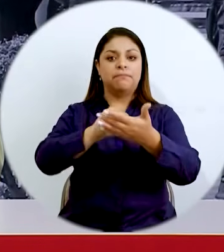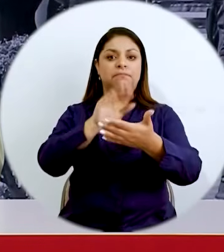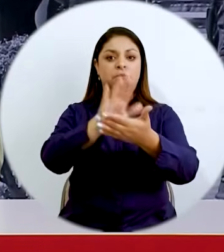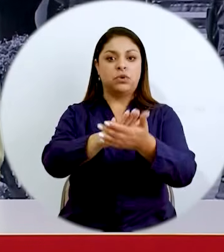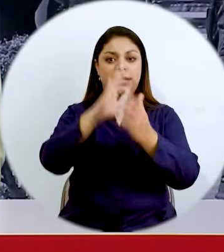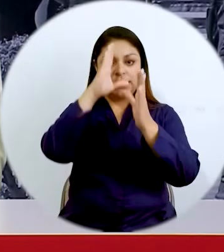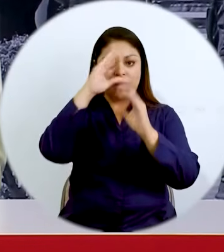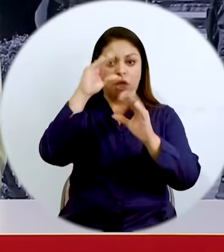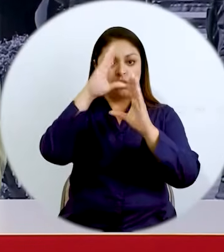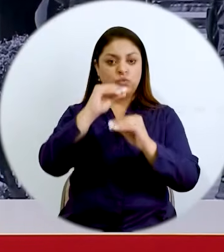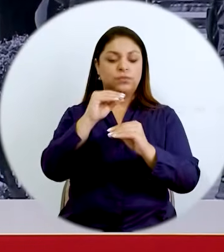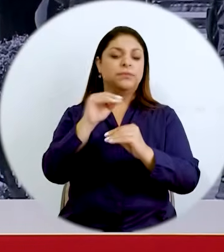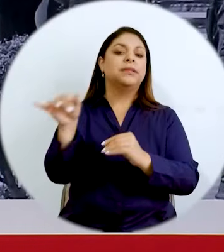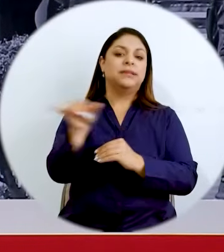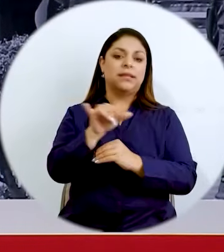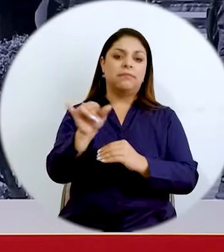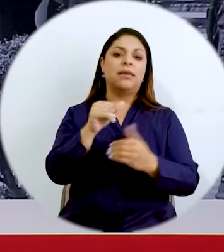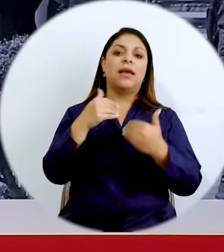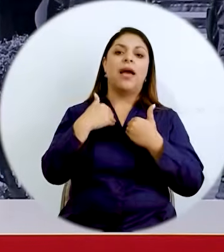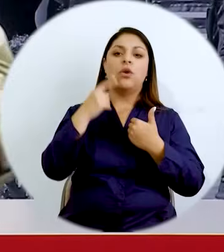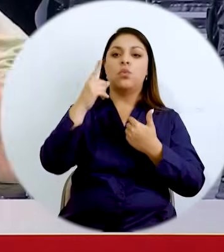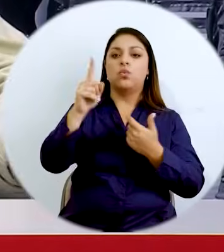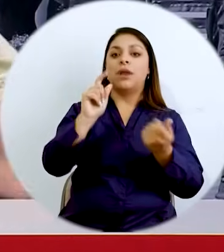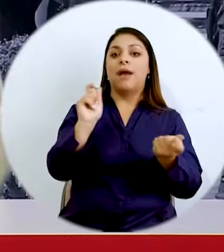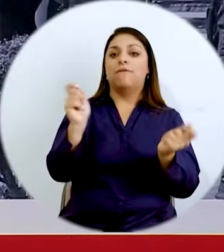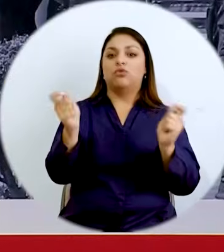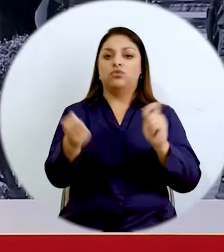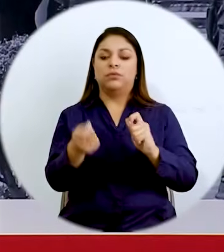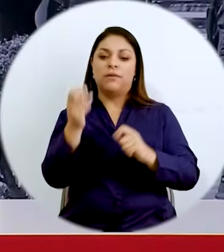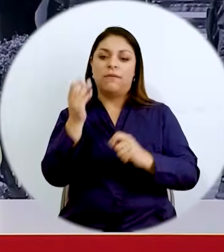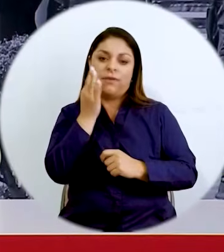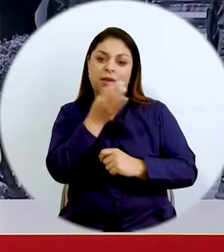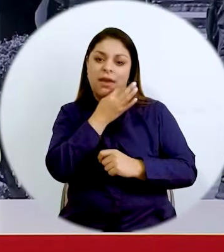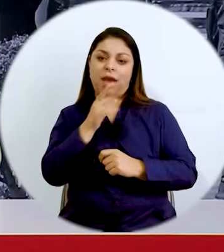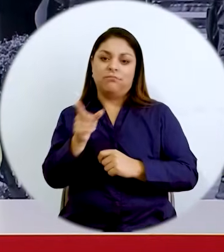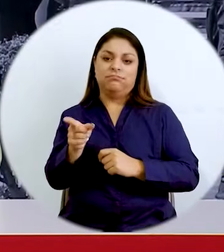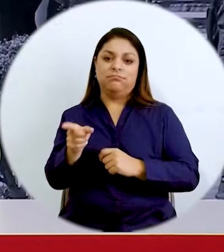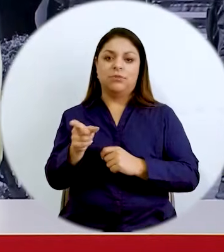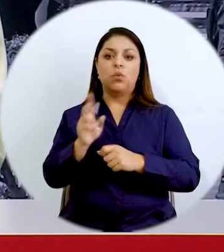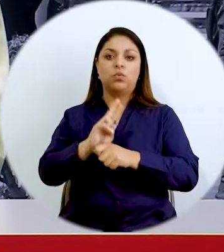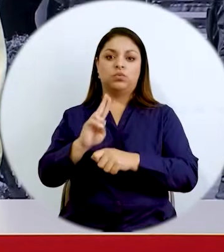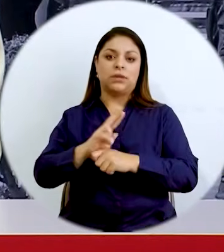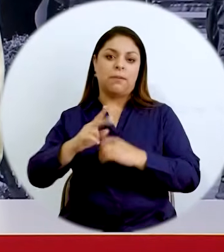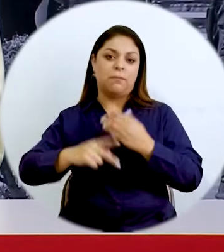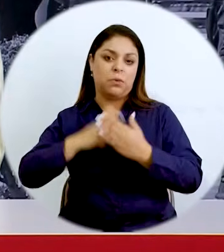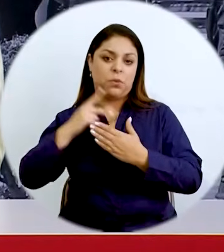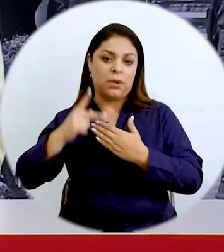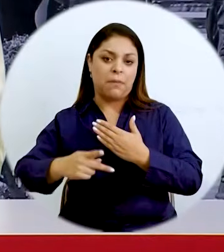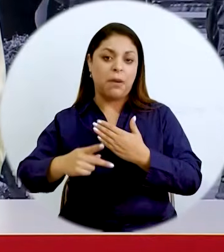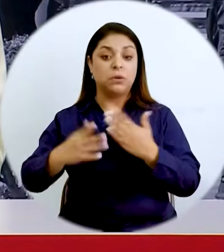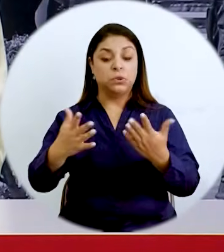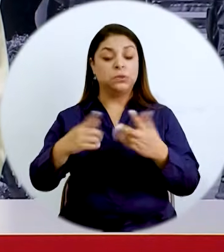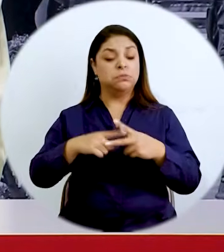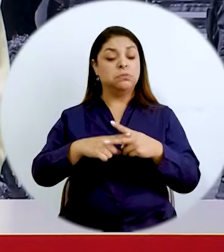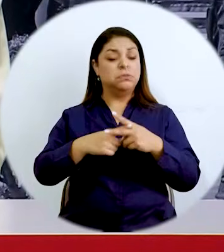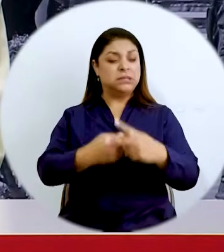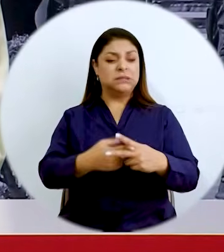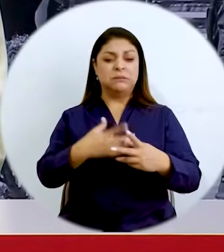analizarlos. Además hay una evolución dentro de las fincas que utilizan el programa. Claro. ¿Verdad? Entonces, inicialmente, lo